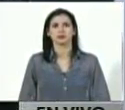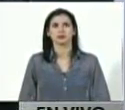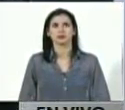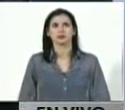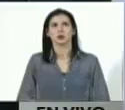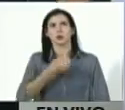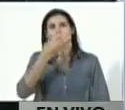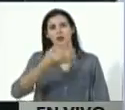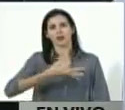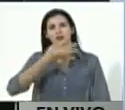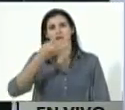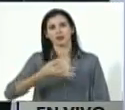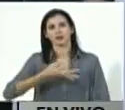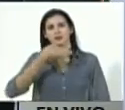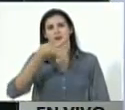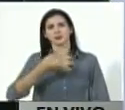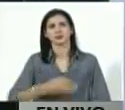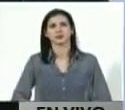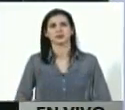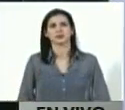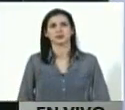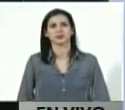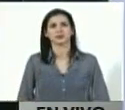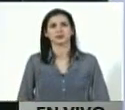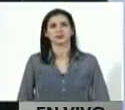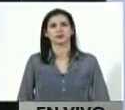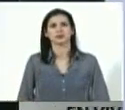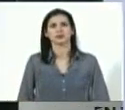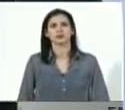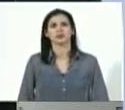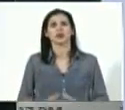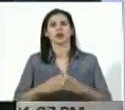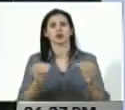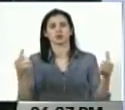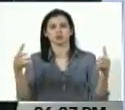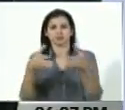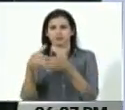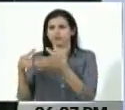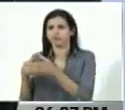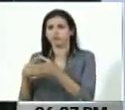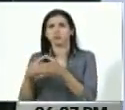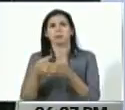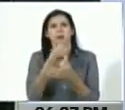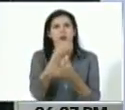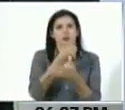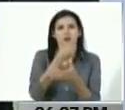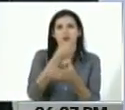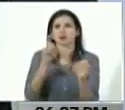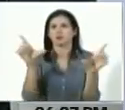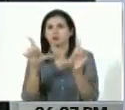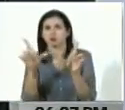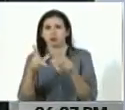Bueno, buenas tardes a todos los medios de comunicación, periodistas,